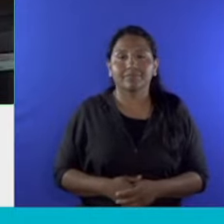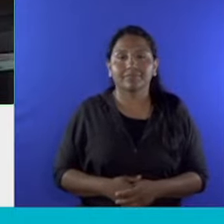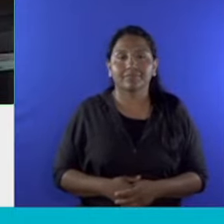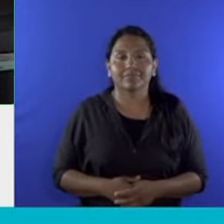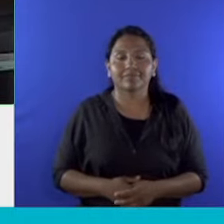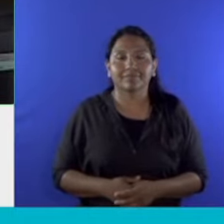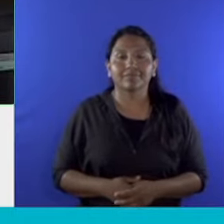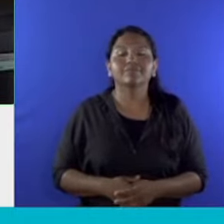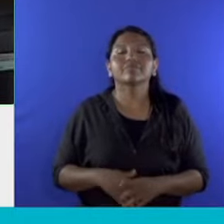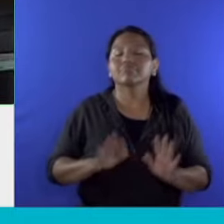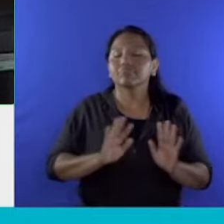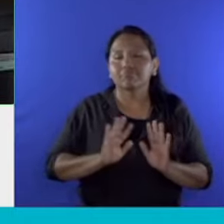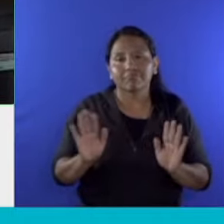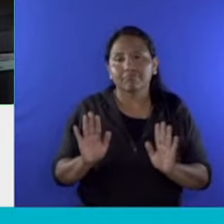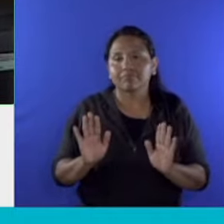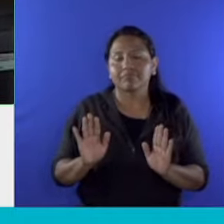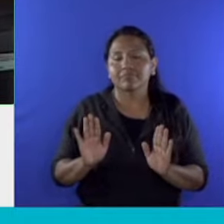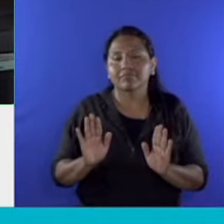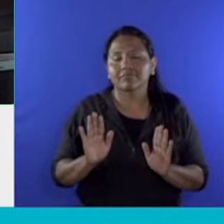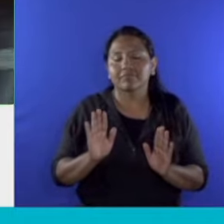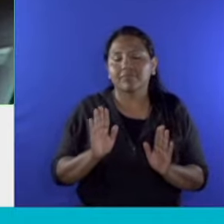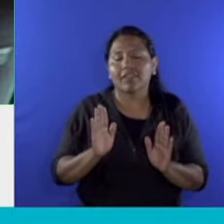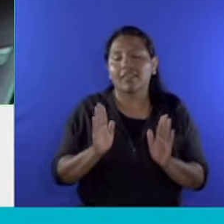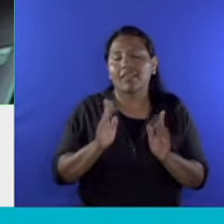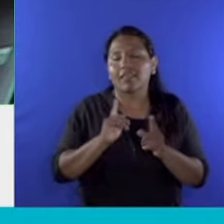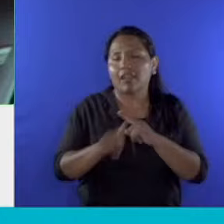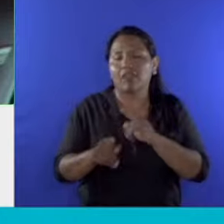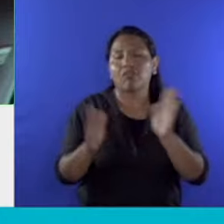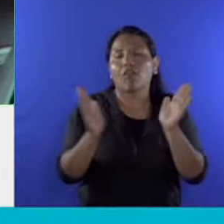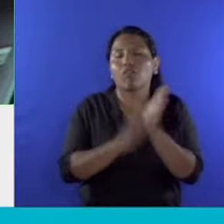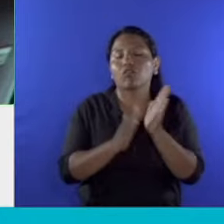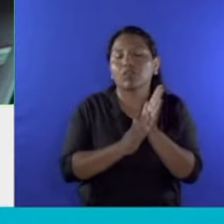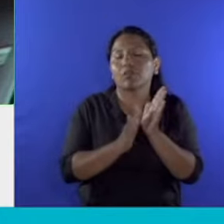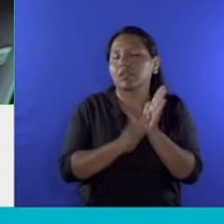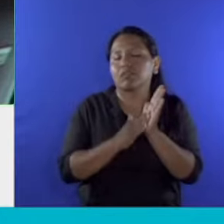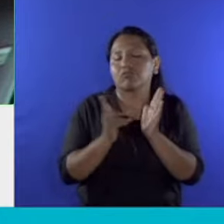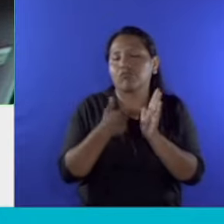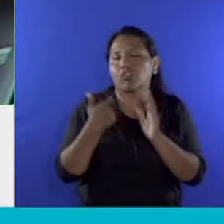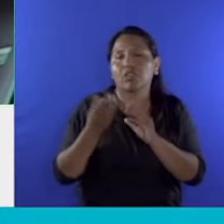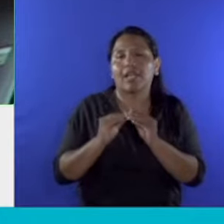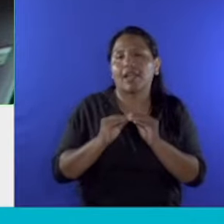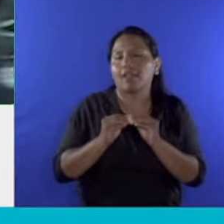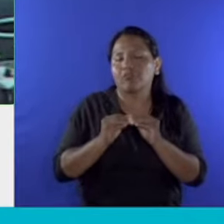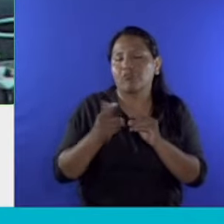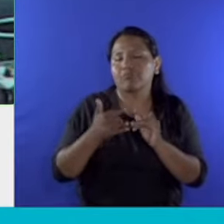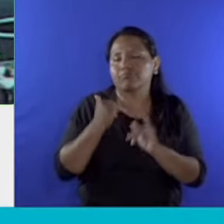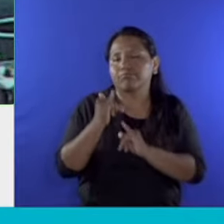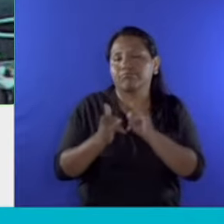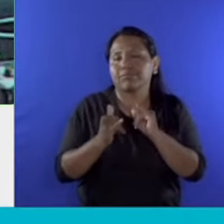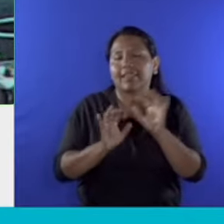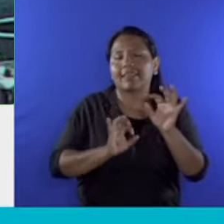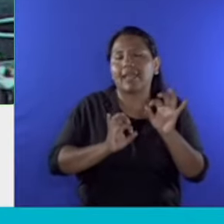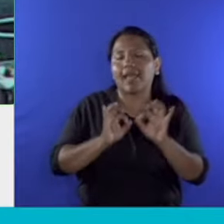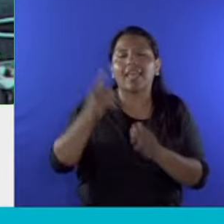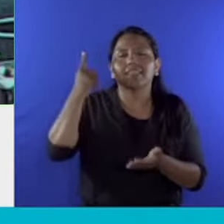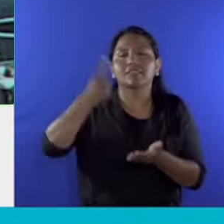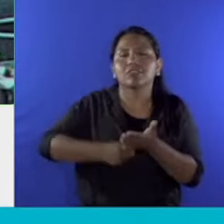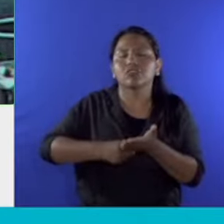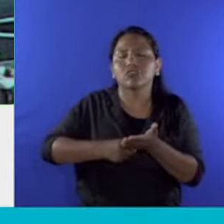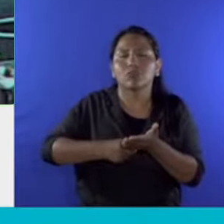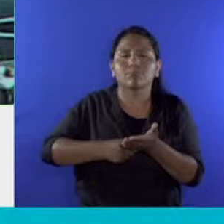inmediatamente vamos a pasar a fundamentar las razones de esta decisión estratégica que toma el gobernador